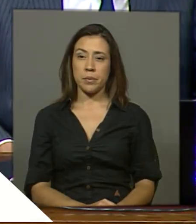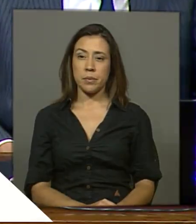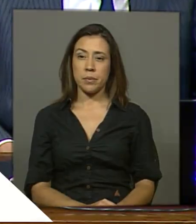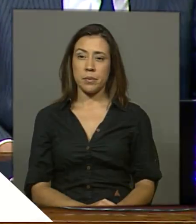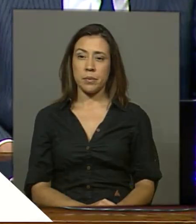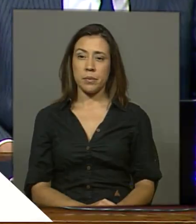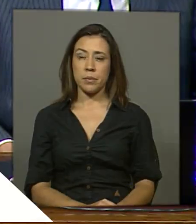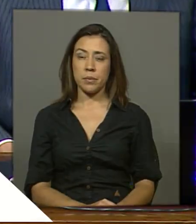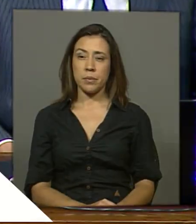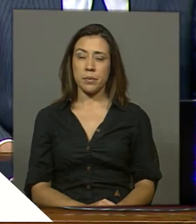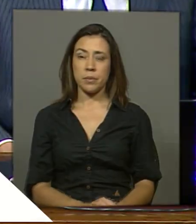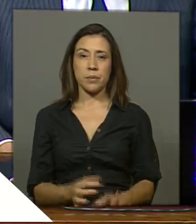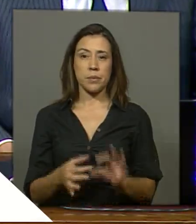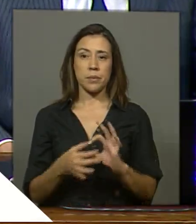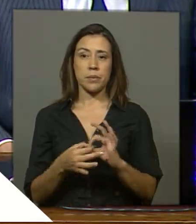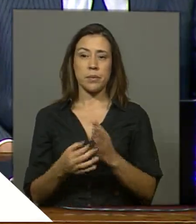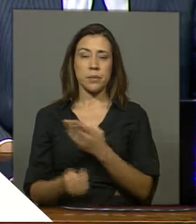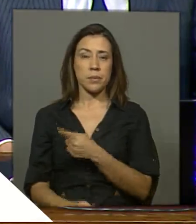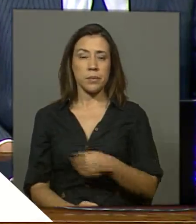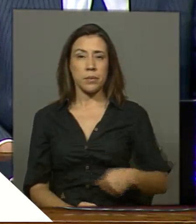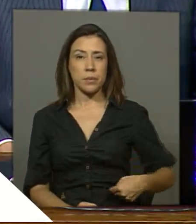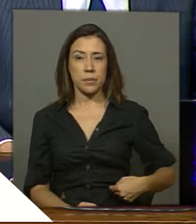as Gracias